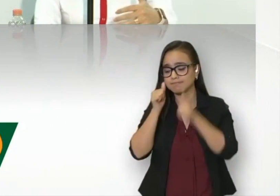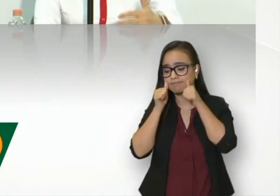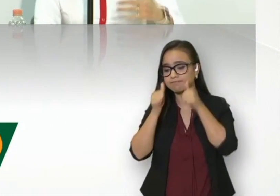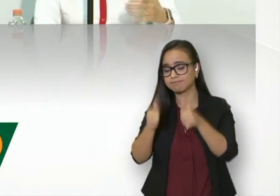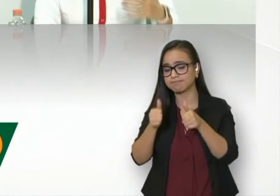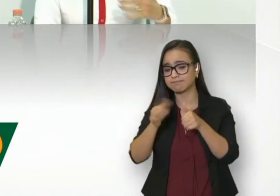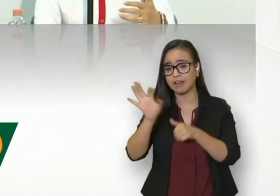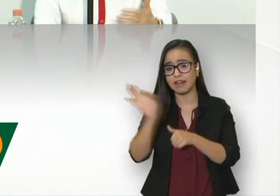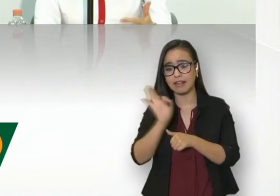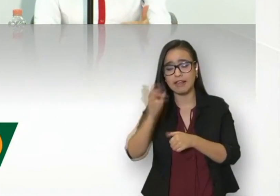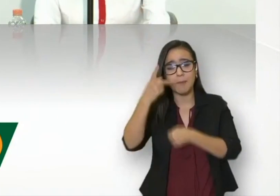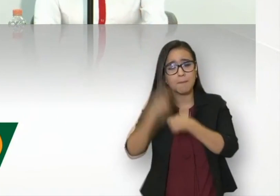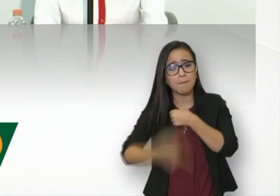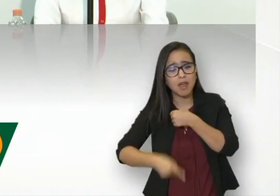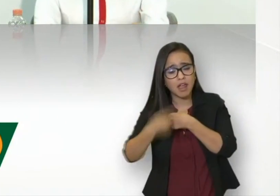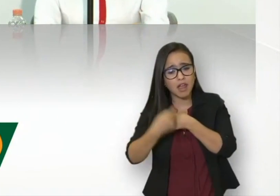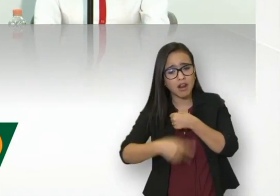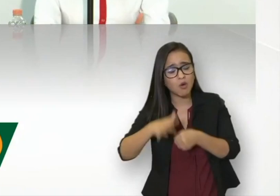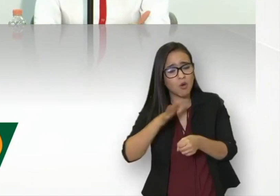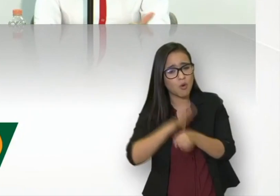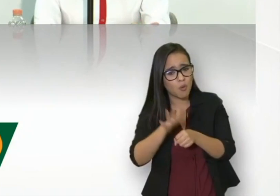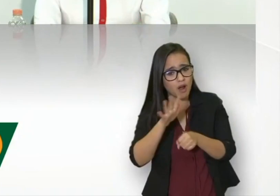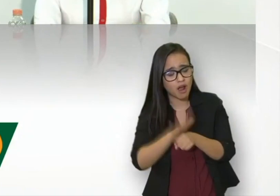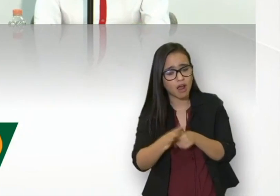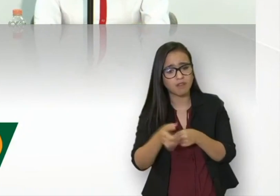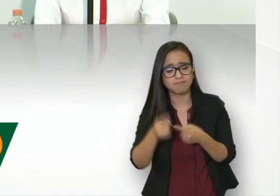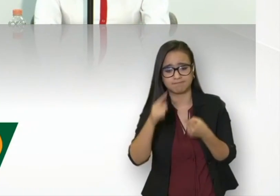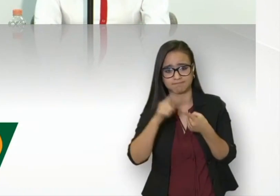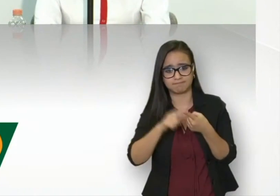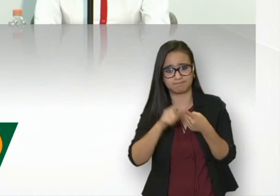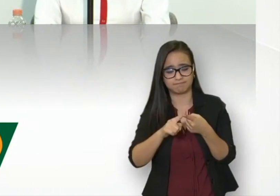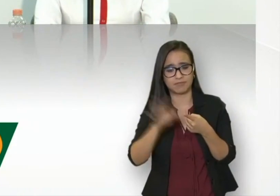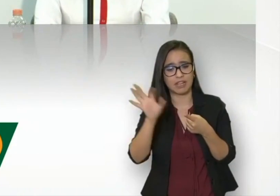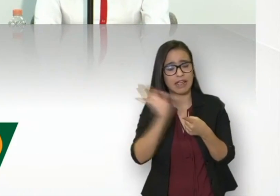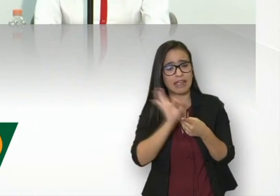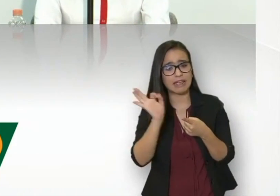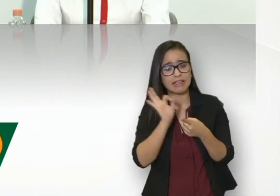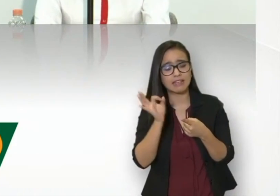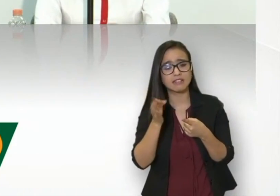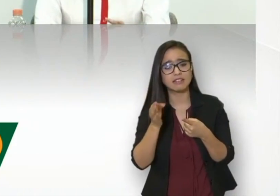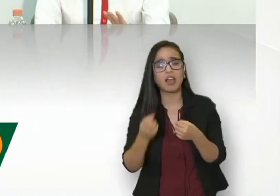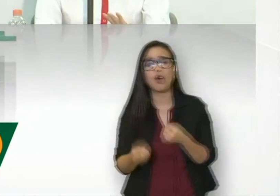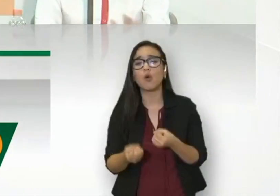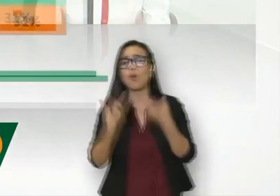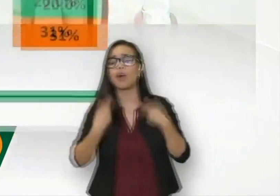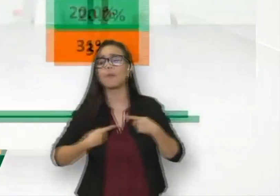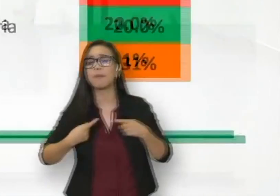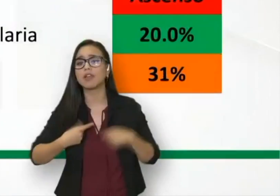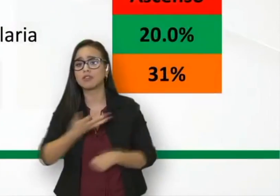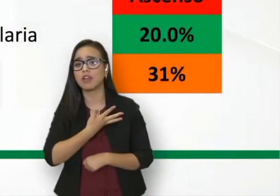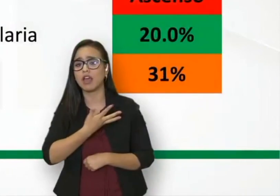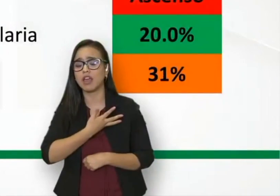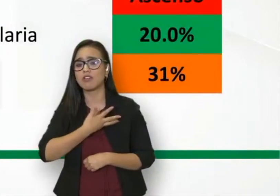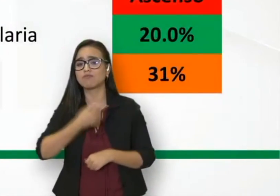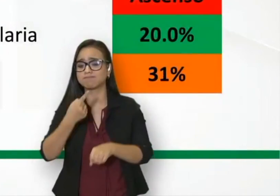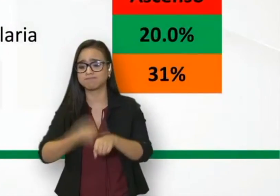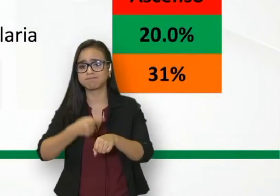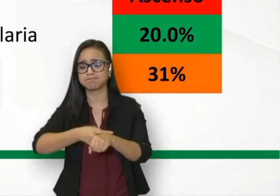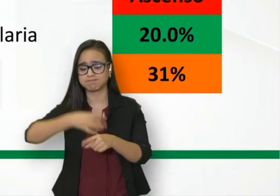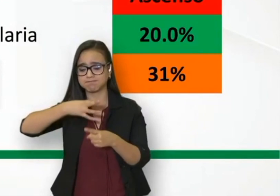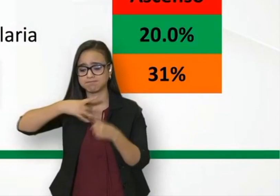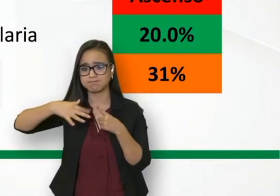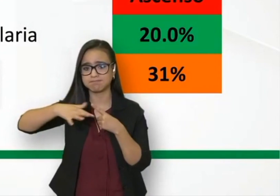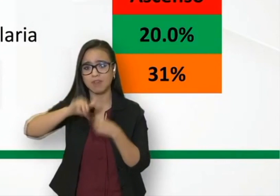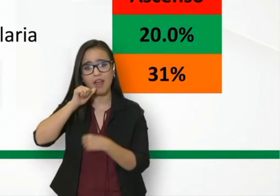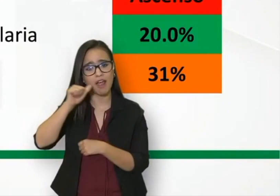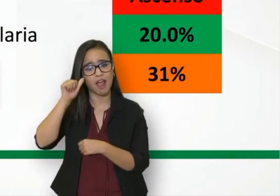de ellos han registrado un aumento en los últimos días primero de la tendencia de ocurrencia de casos que como lo hemos observado desde la